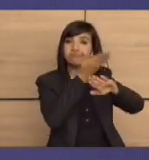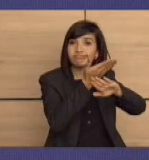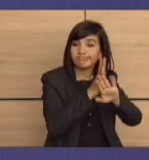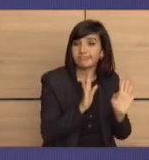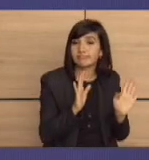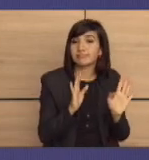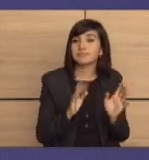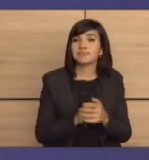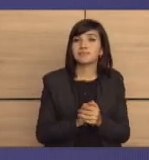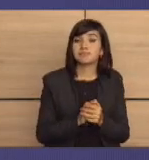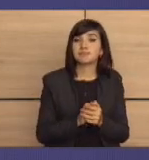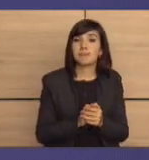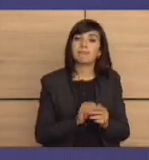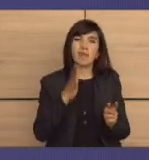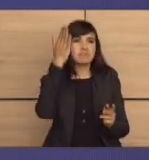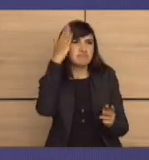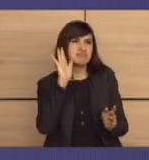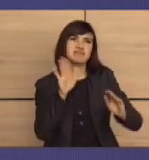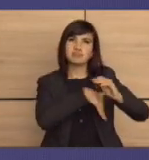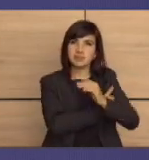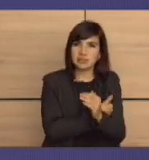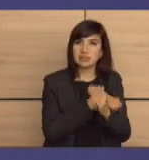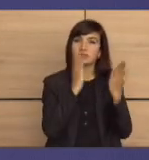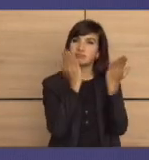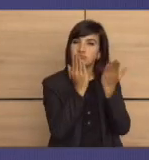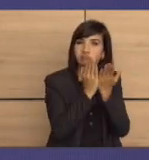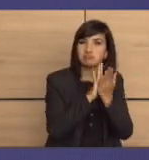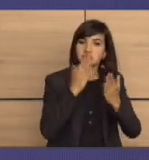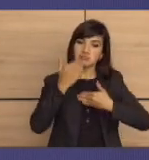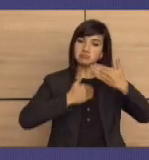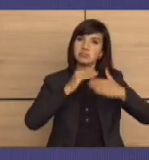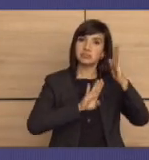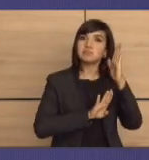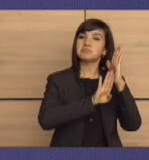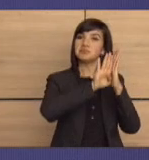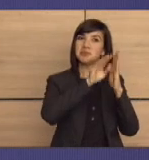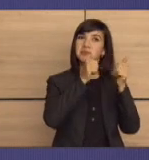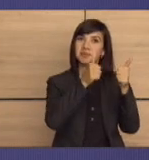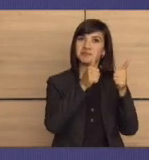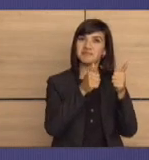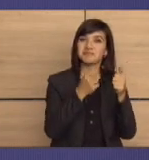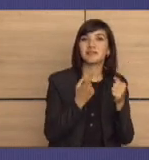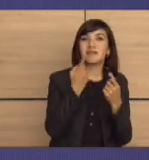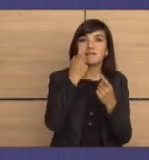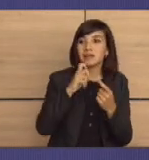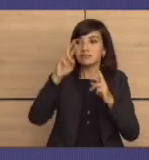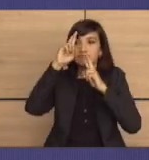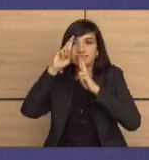gobierno en términos de educación ha avanzado bastante, y poco a poco los pueblos también vienen